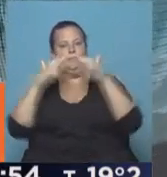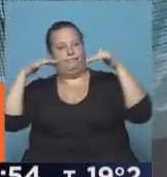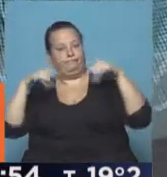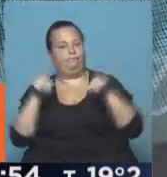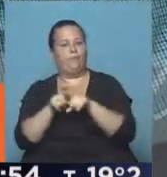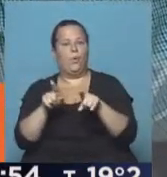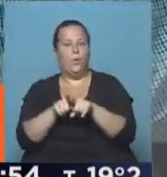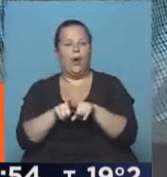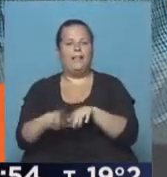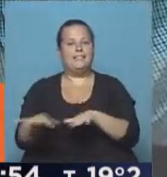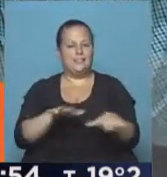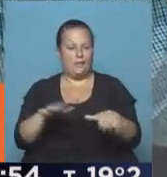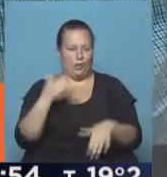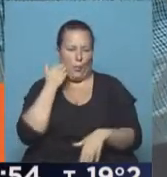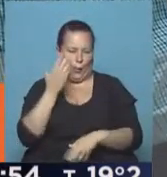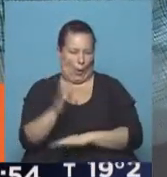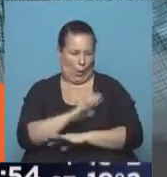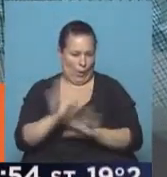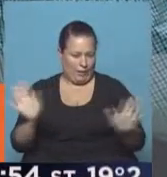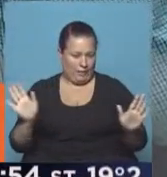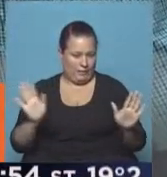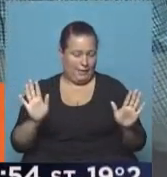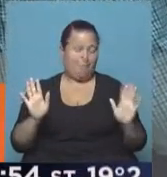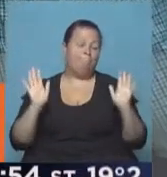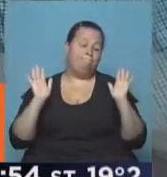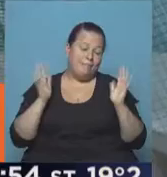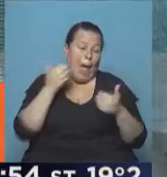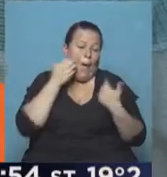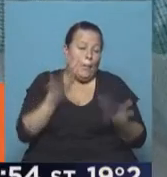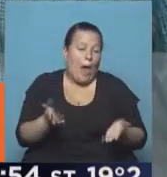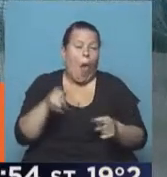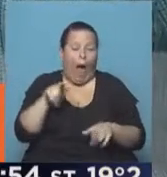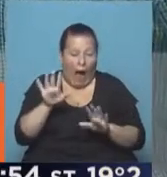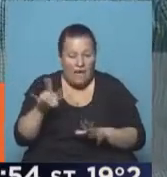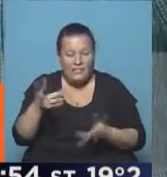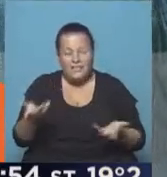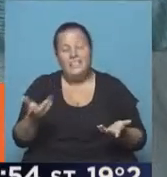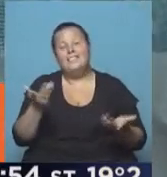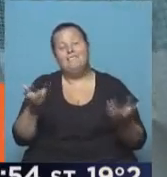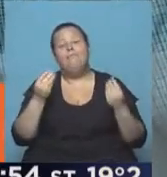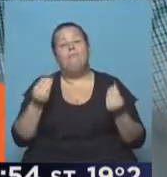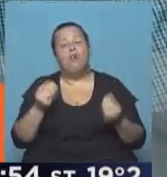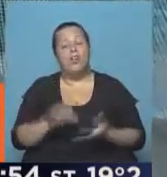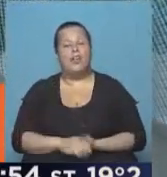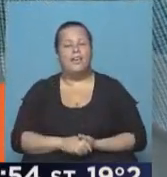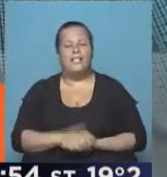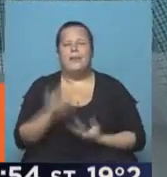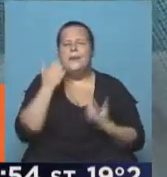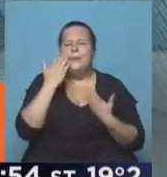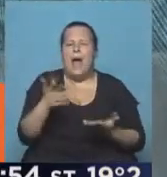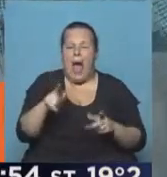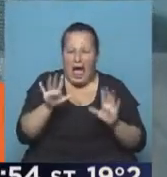una situación de papelón, ¿no? Y un papelón de esta naturaleza, ¿sí? Por el papelón